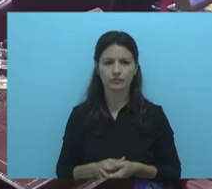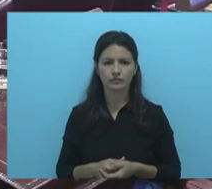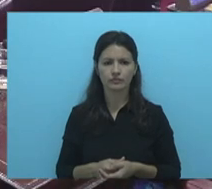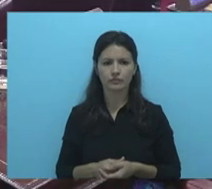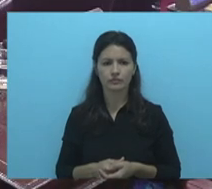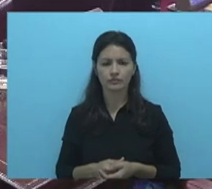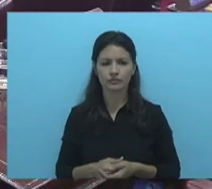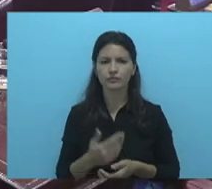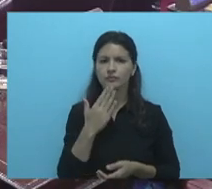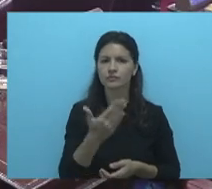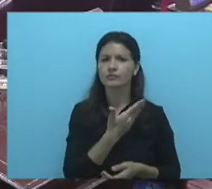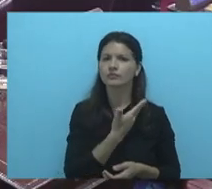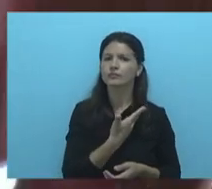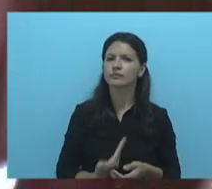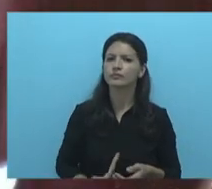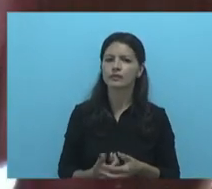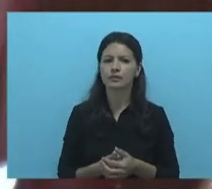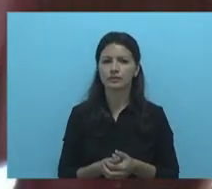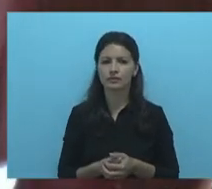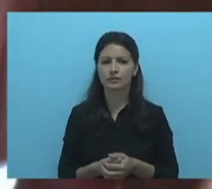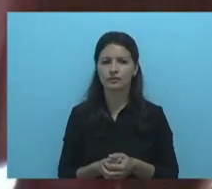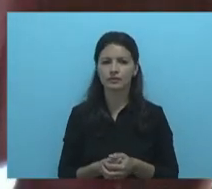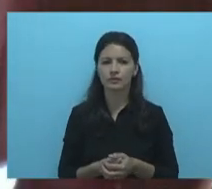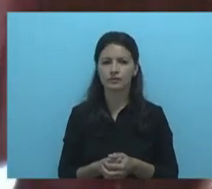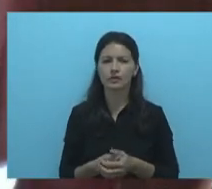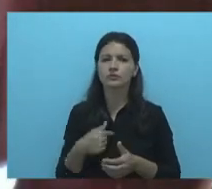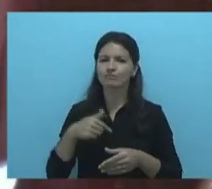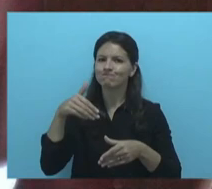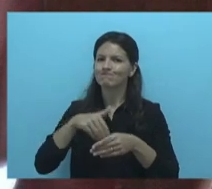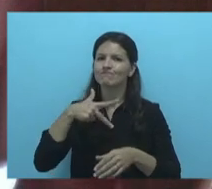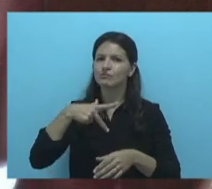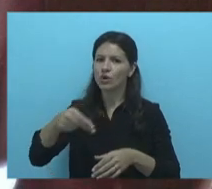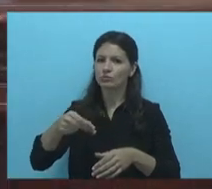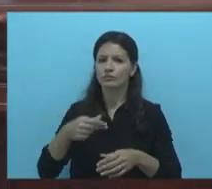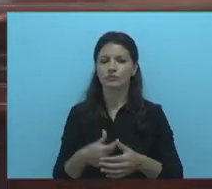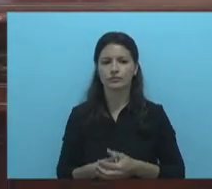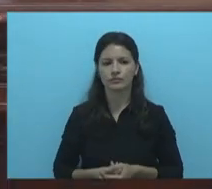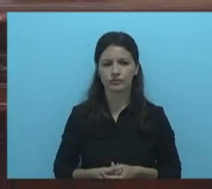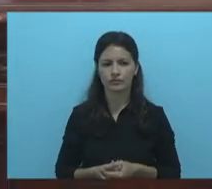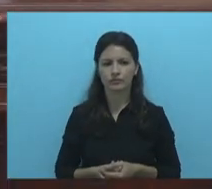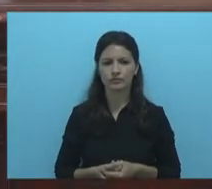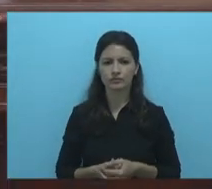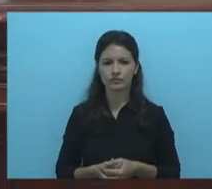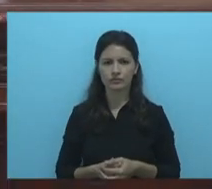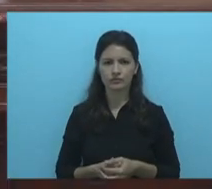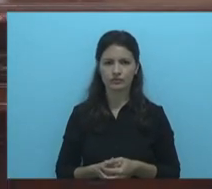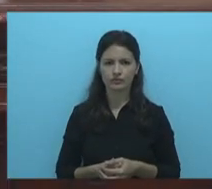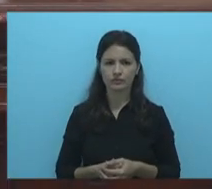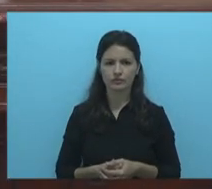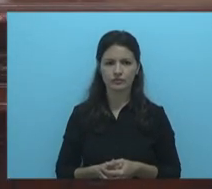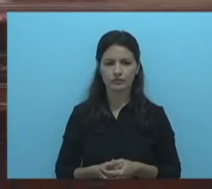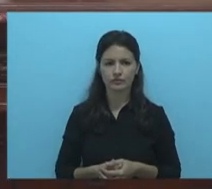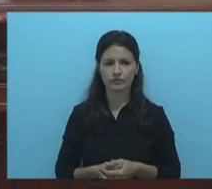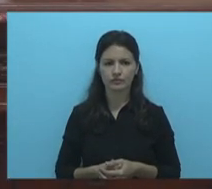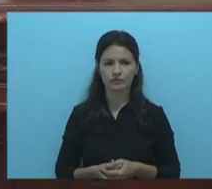palabra. Gracias, señor presidente. Es para dejar sentado mi voto negativo. Gracias, diputada.